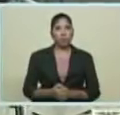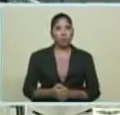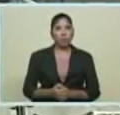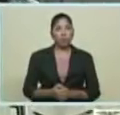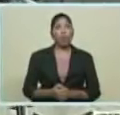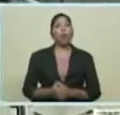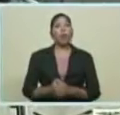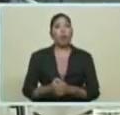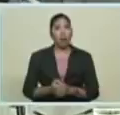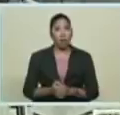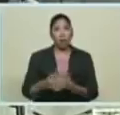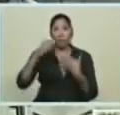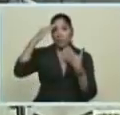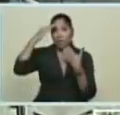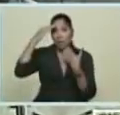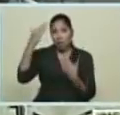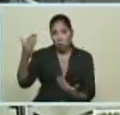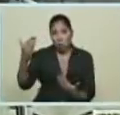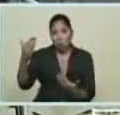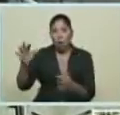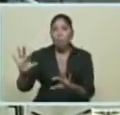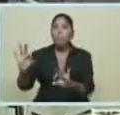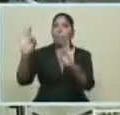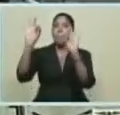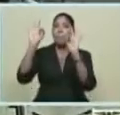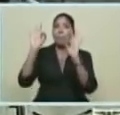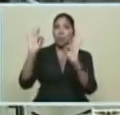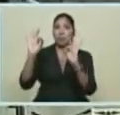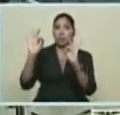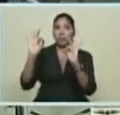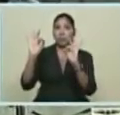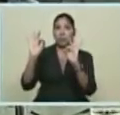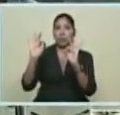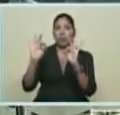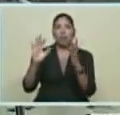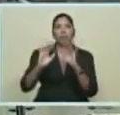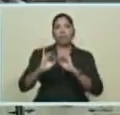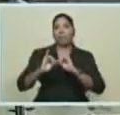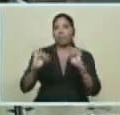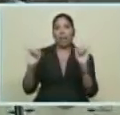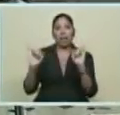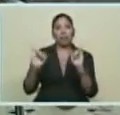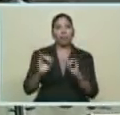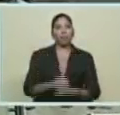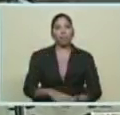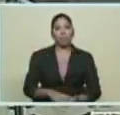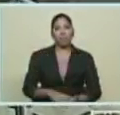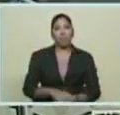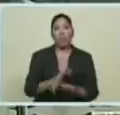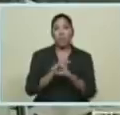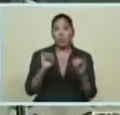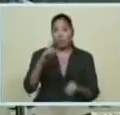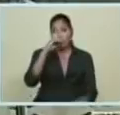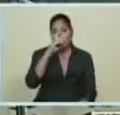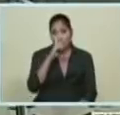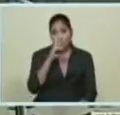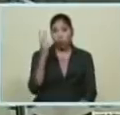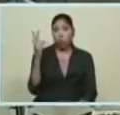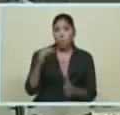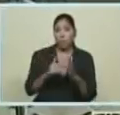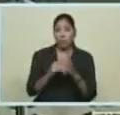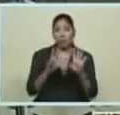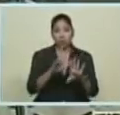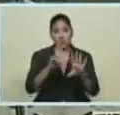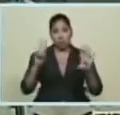del saludo especial de fin de año, que como presidente de la